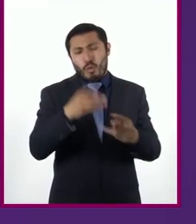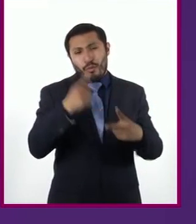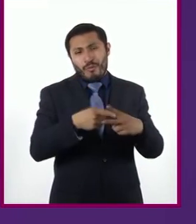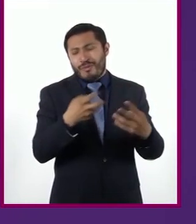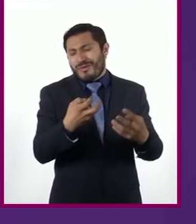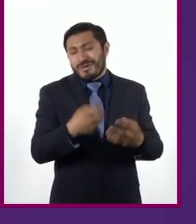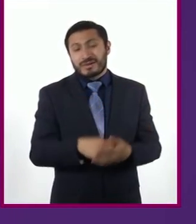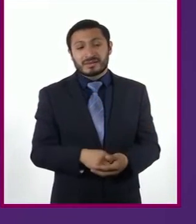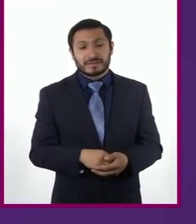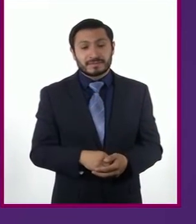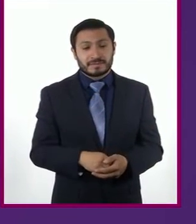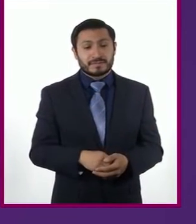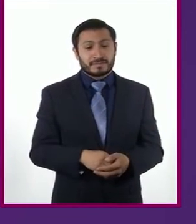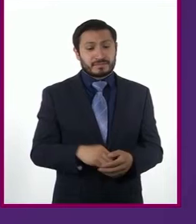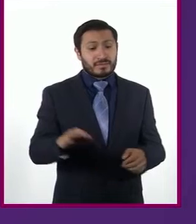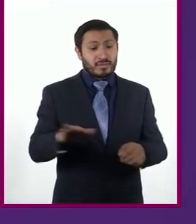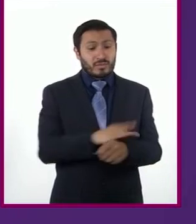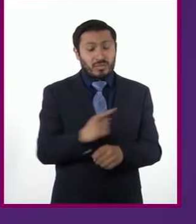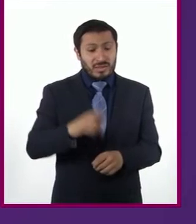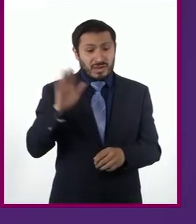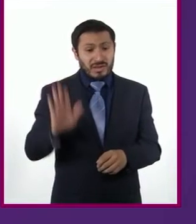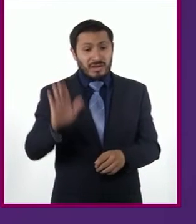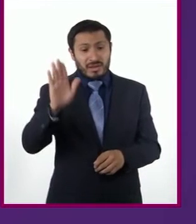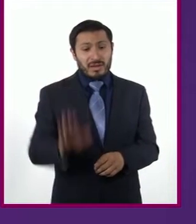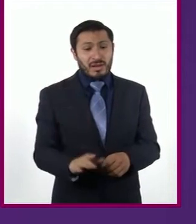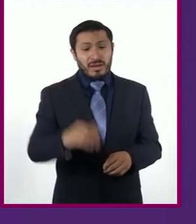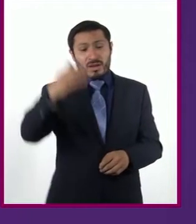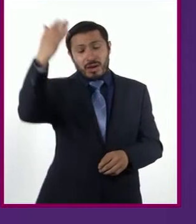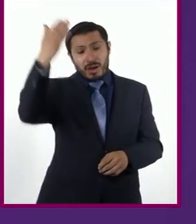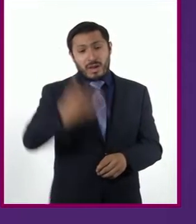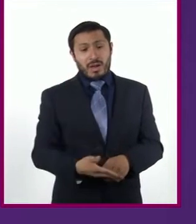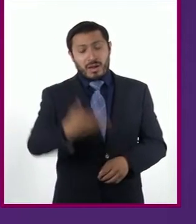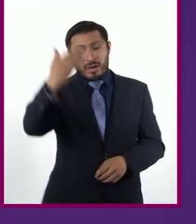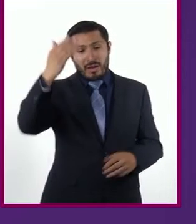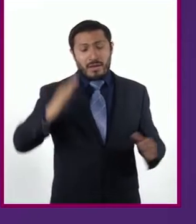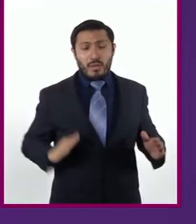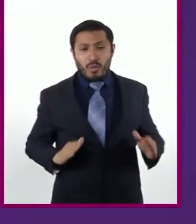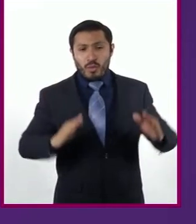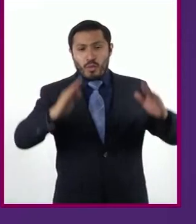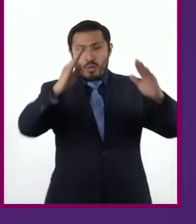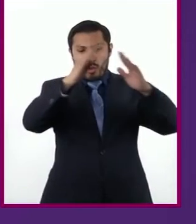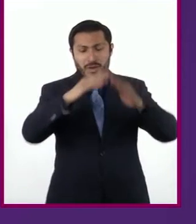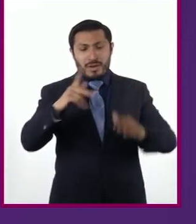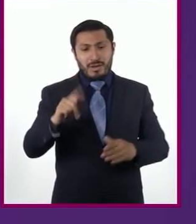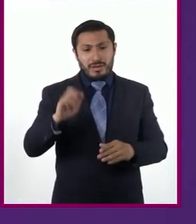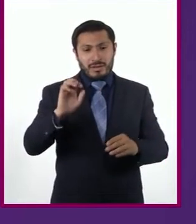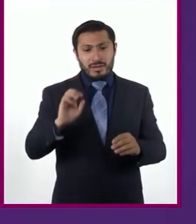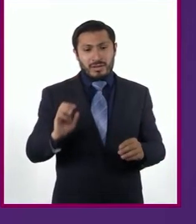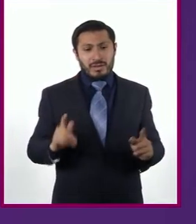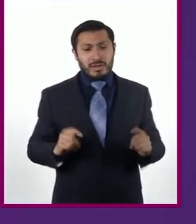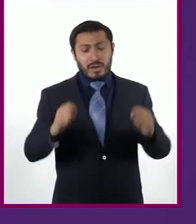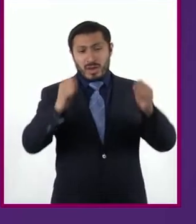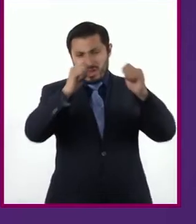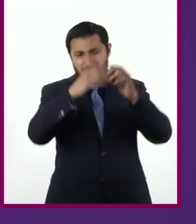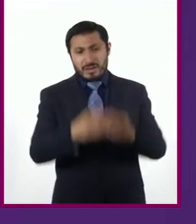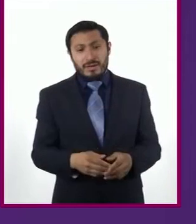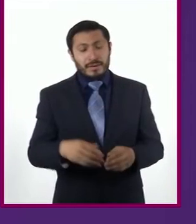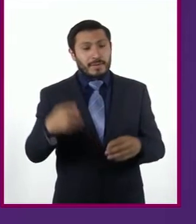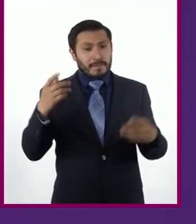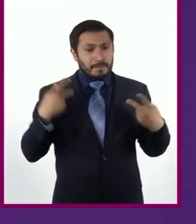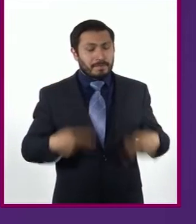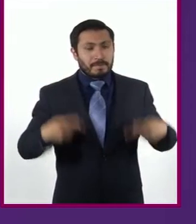análisis? Resulta que es semejante a una de las caras del prisma triangular de la torre insignia. ¿El